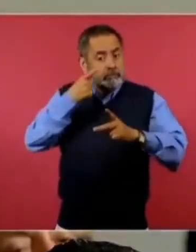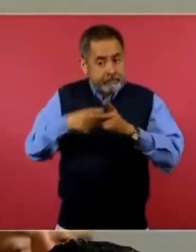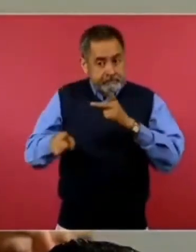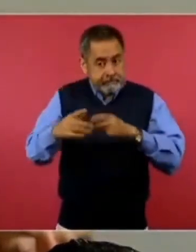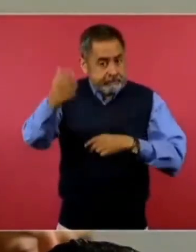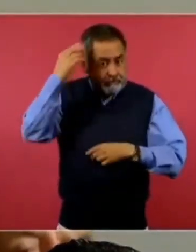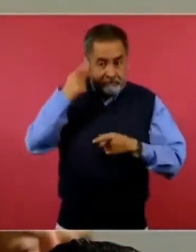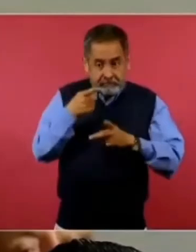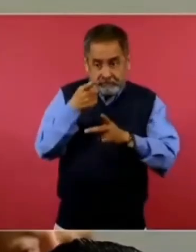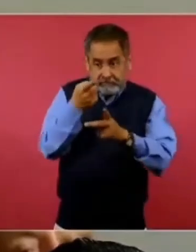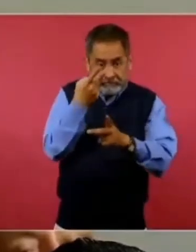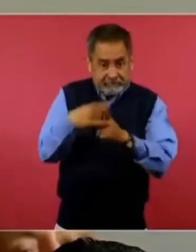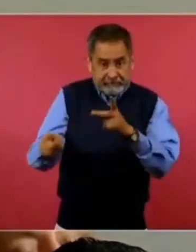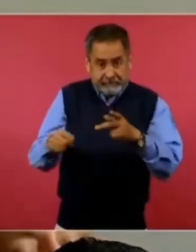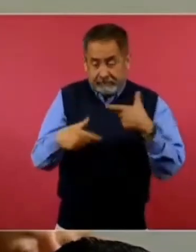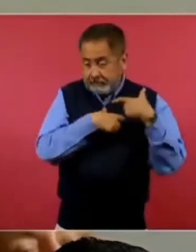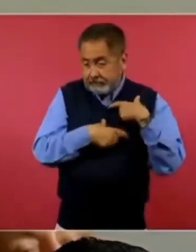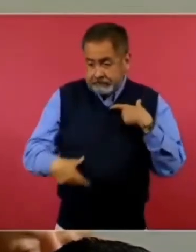de cambio de